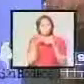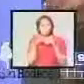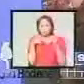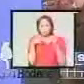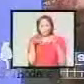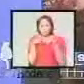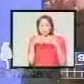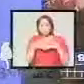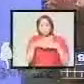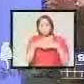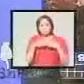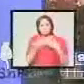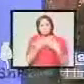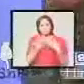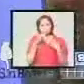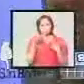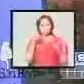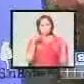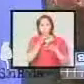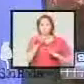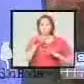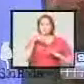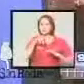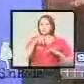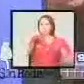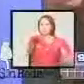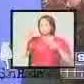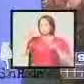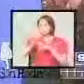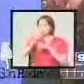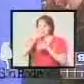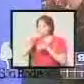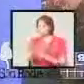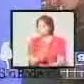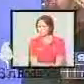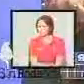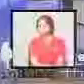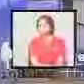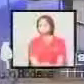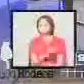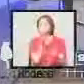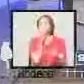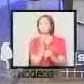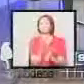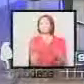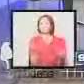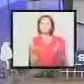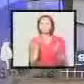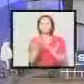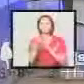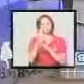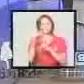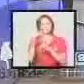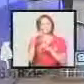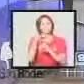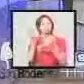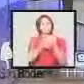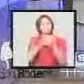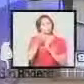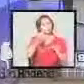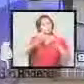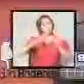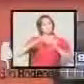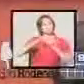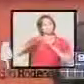la importancia que tiene esta gente para el Banco Popular. Definitivamente, el Banco Popular y el Desarrollo Comunal, ¿verdad?,